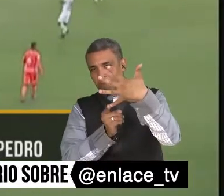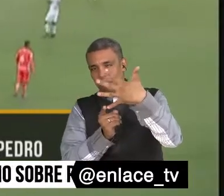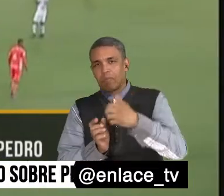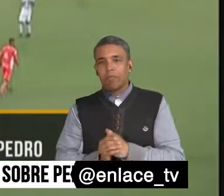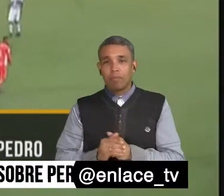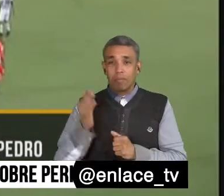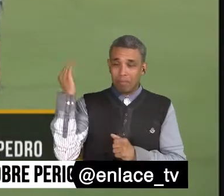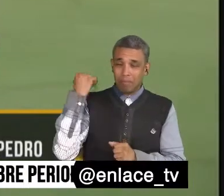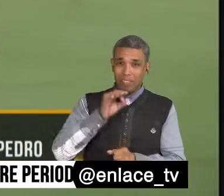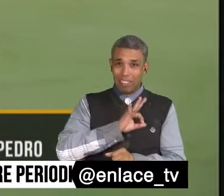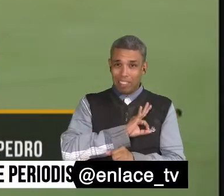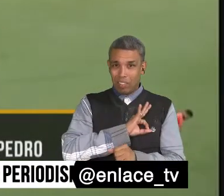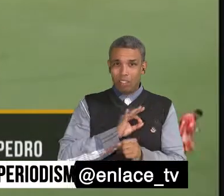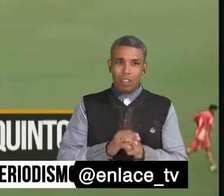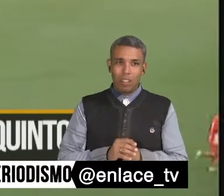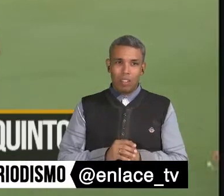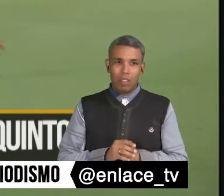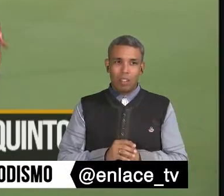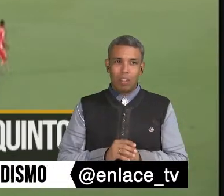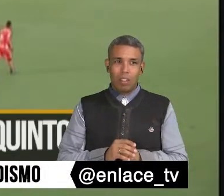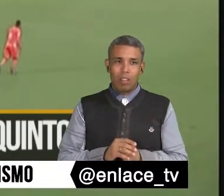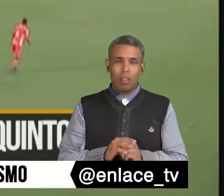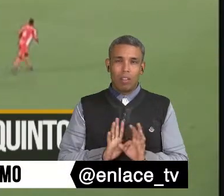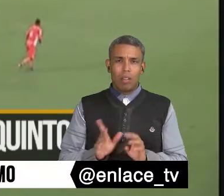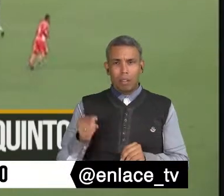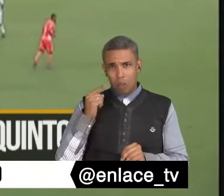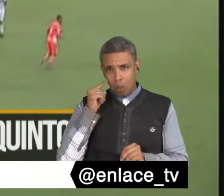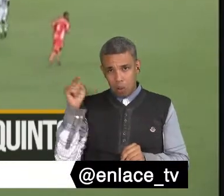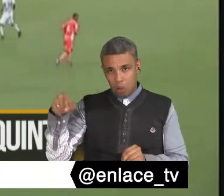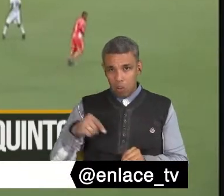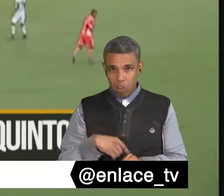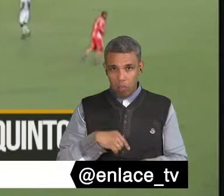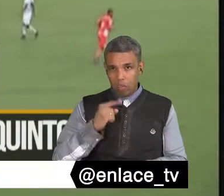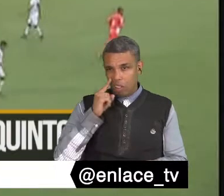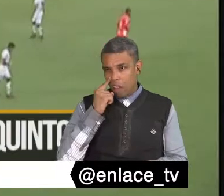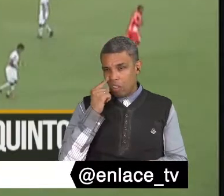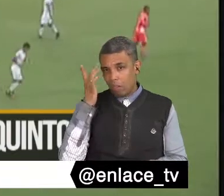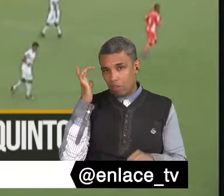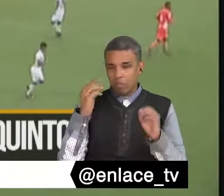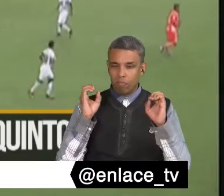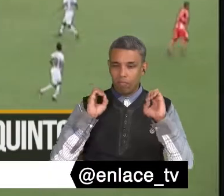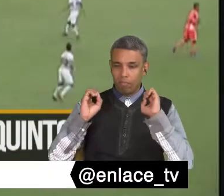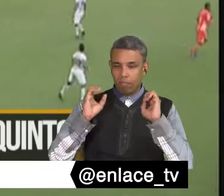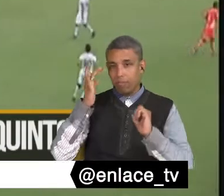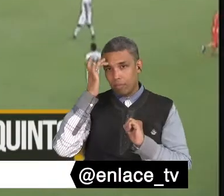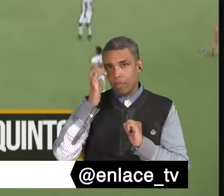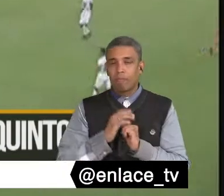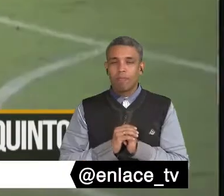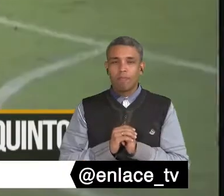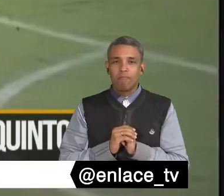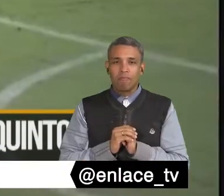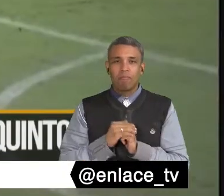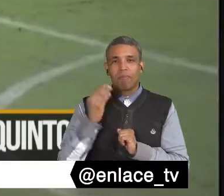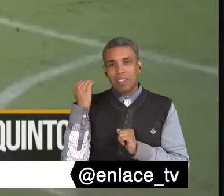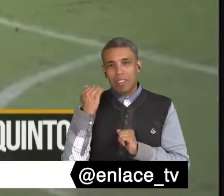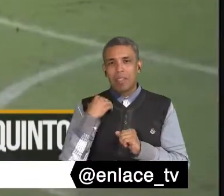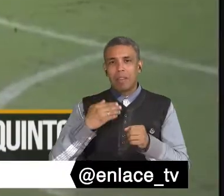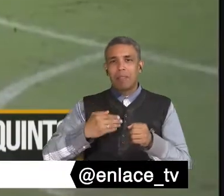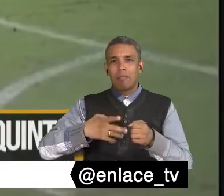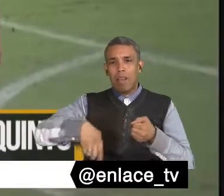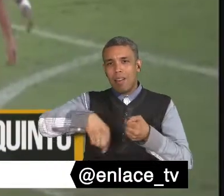sábado un partido calificado como lánguido en el Polideportivo Sur. El resultado fue 0-0 en juego correspondiente a la fecha 12 de la Liga Águila 1